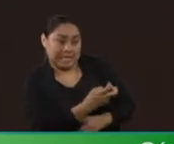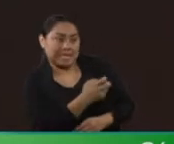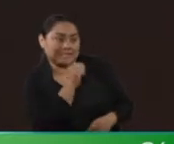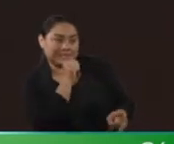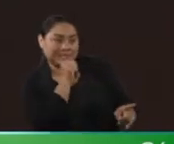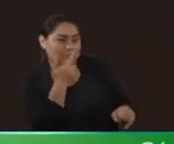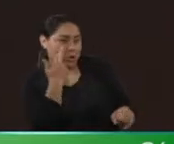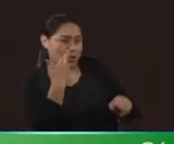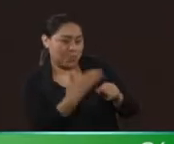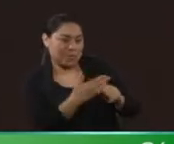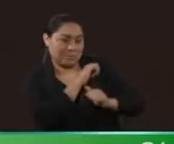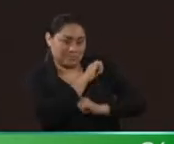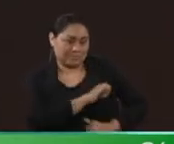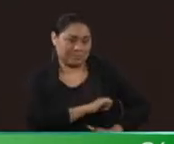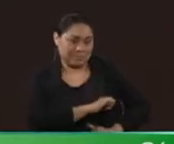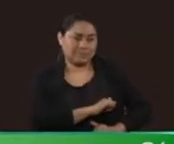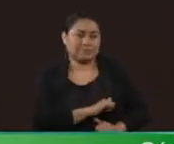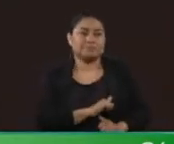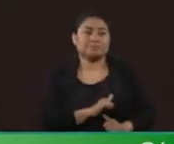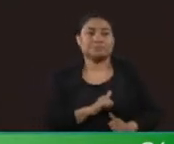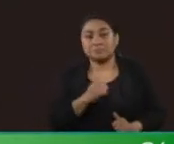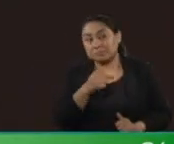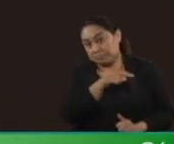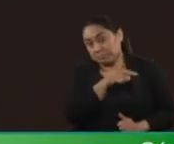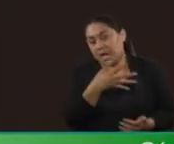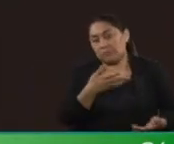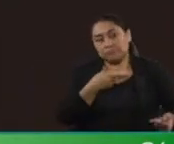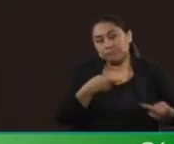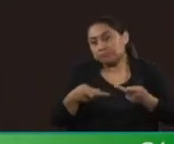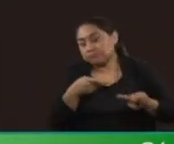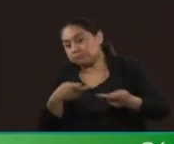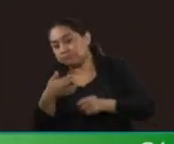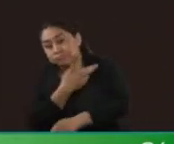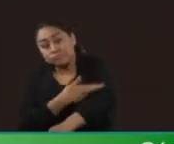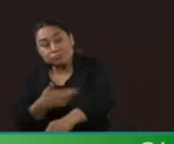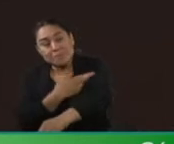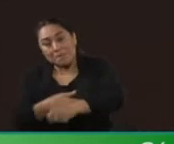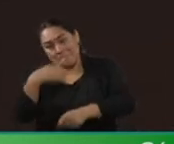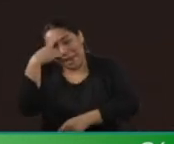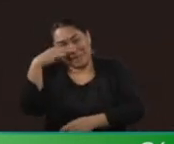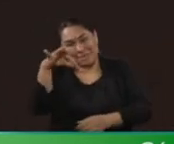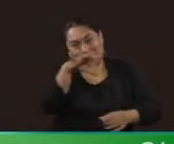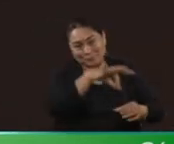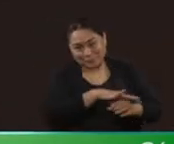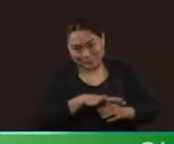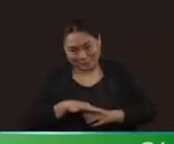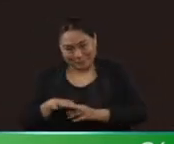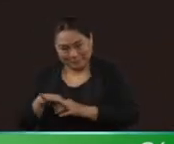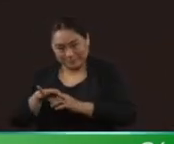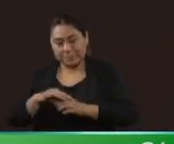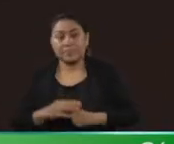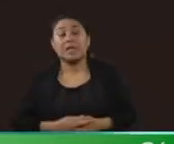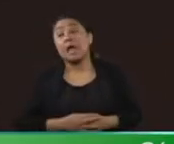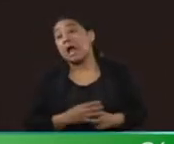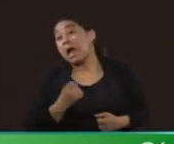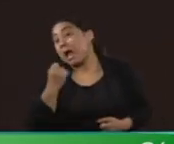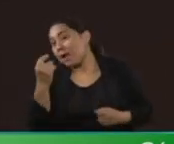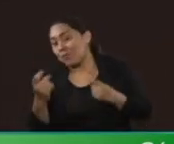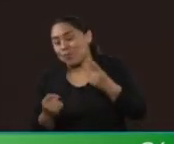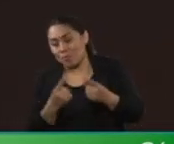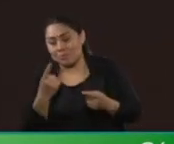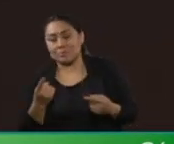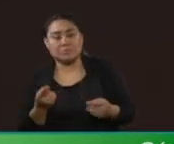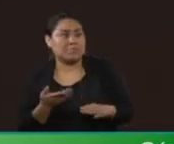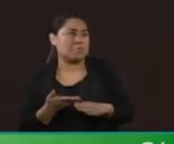su cargo la Organización de las elecciones dirían algunos que vivíamos incluso